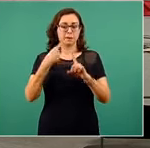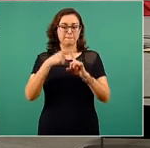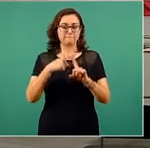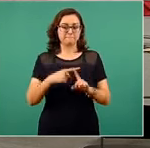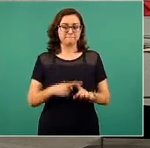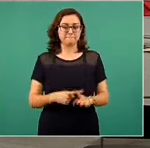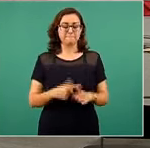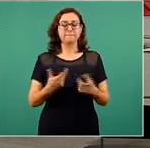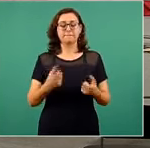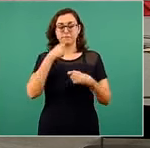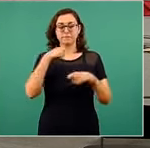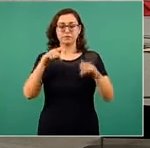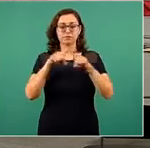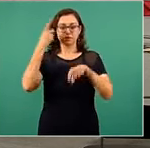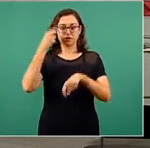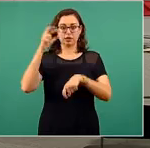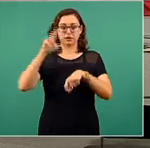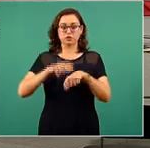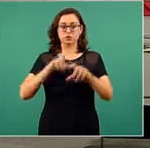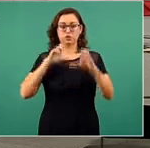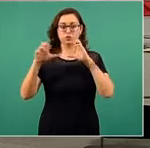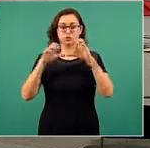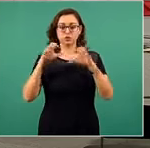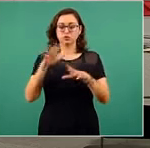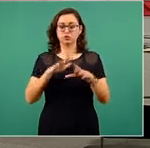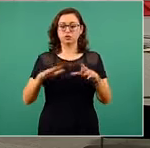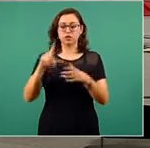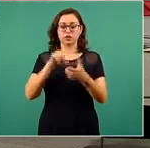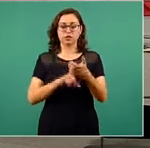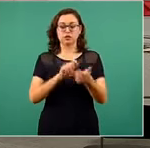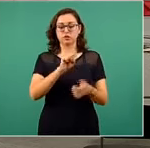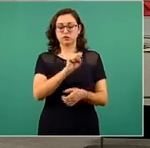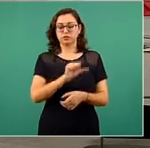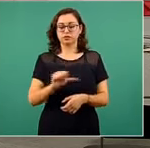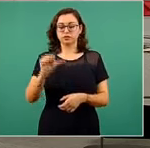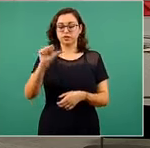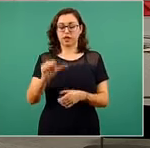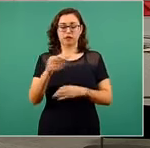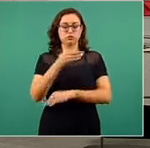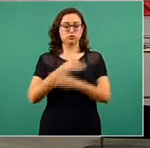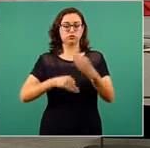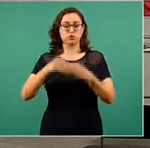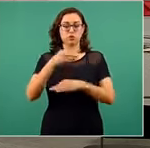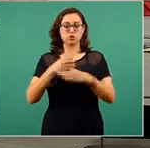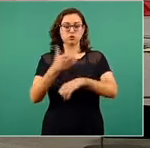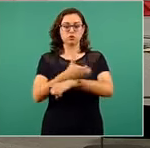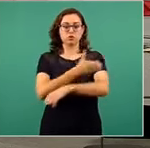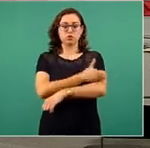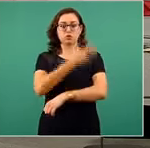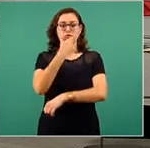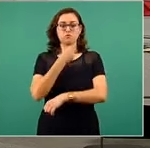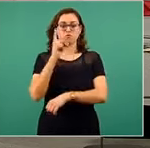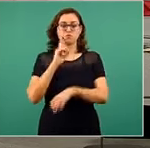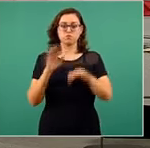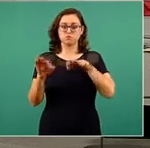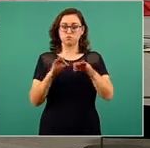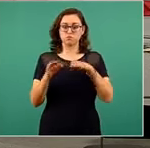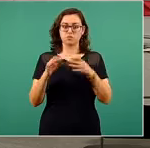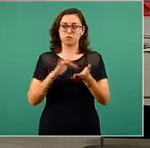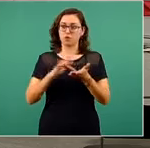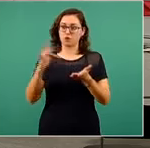nuestra Dirección de Comunicación Social de la Secretaría de Salud, todas las compañeras y compañeros que trabajan ahí, muchas gracias